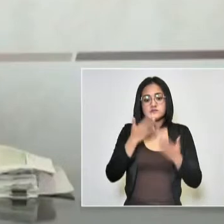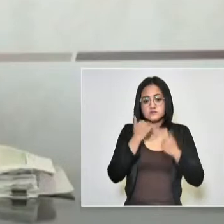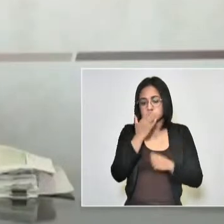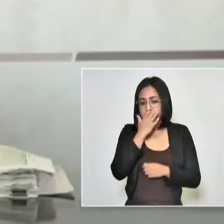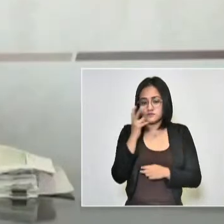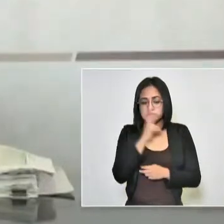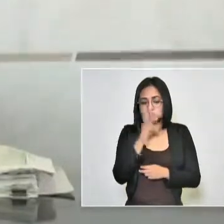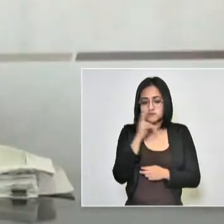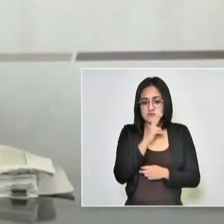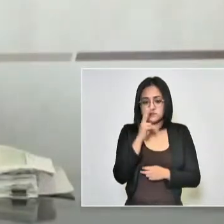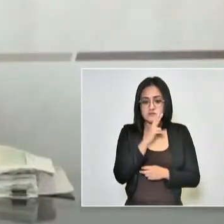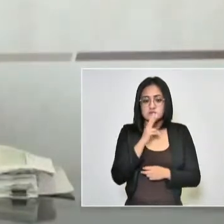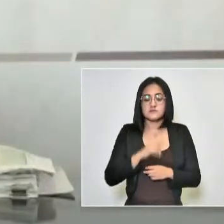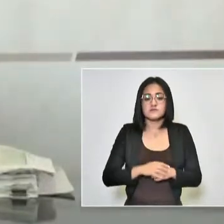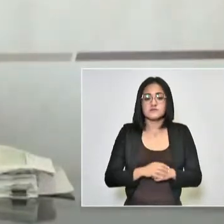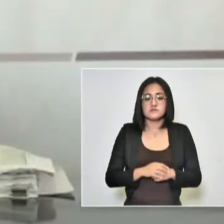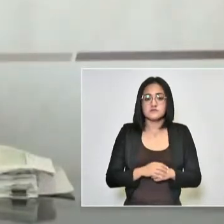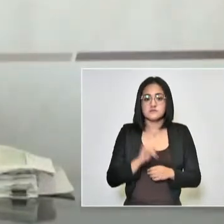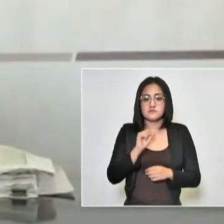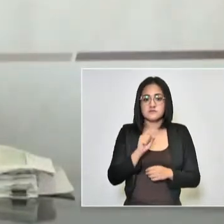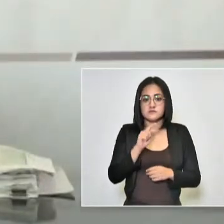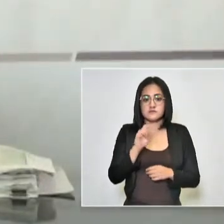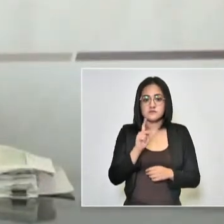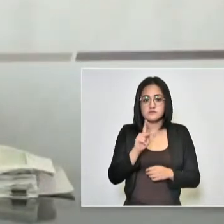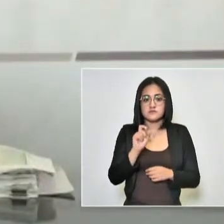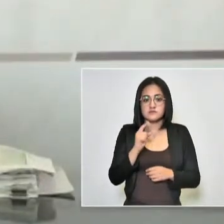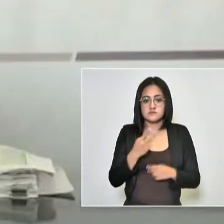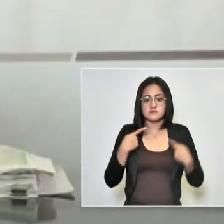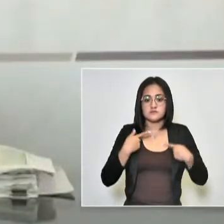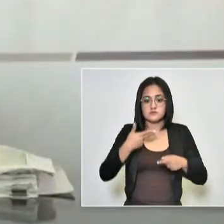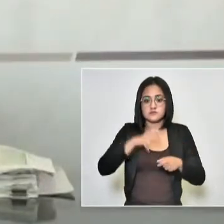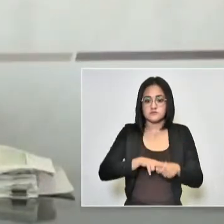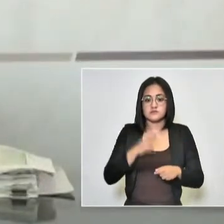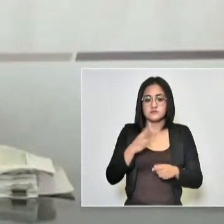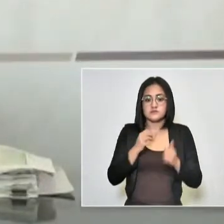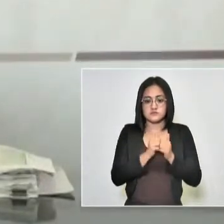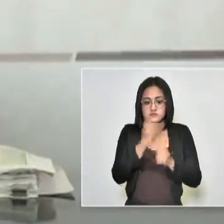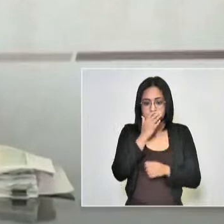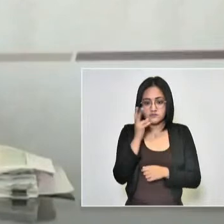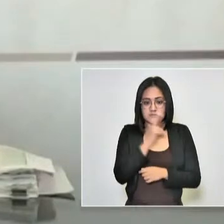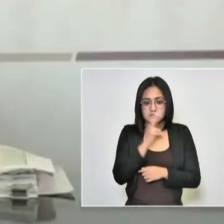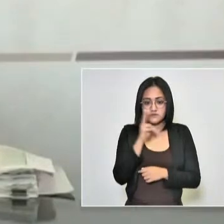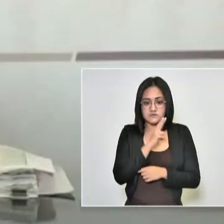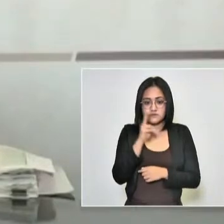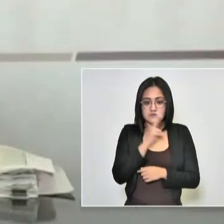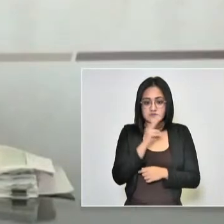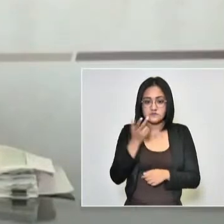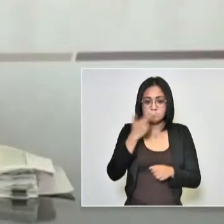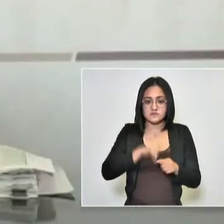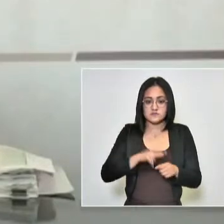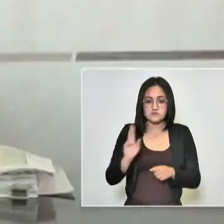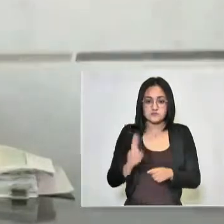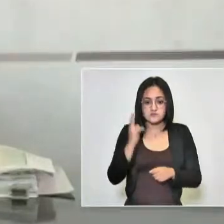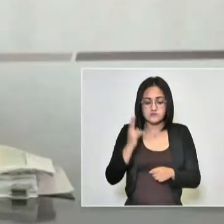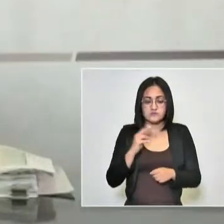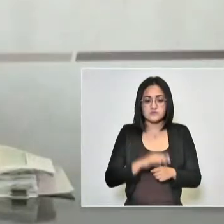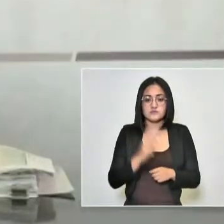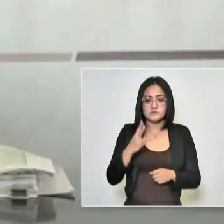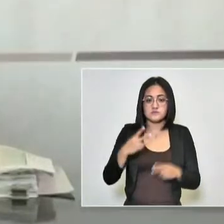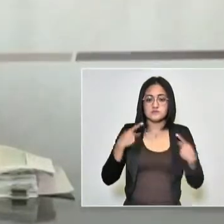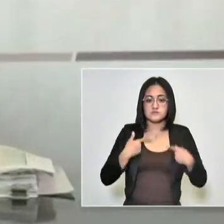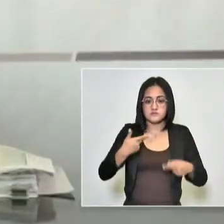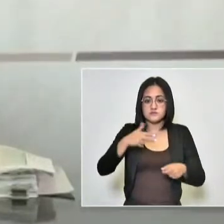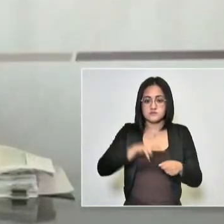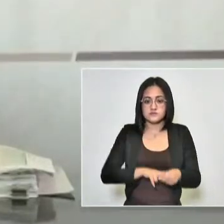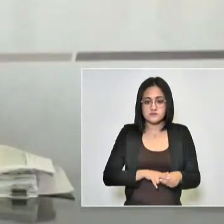tiene pacientes intubados. ISTEP, 21 hospitalizados, 3 con ventilación asistida. Hospital Universitario, 3